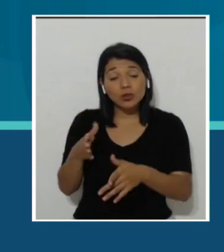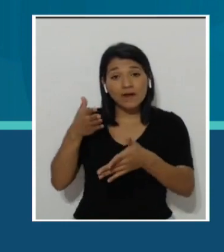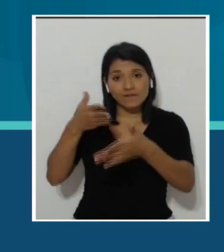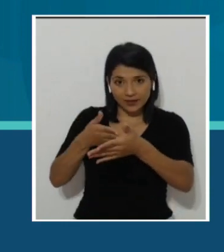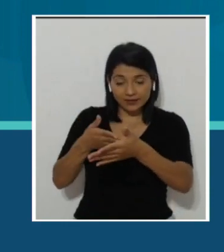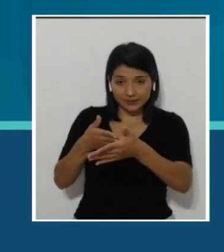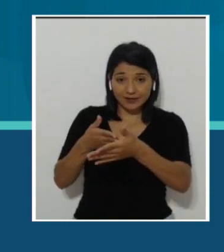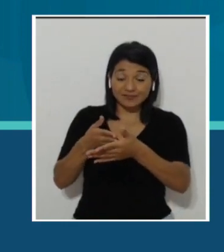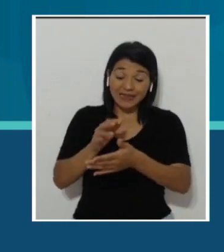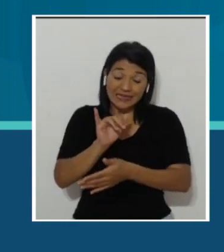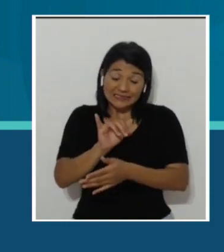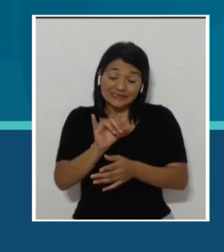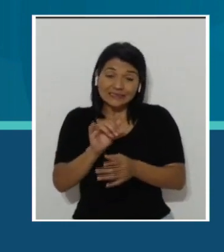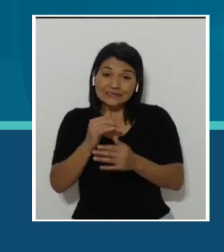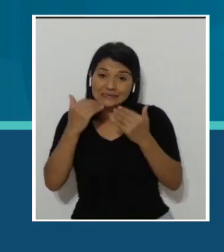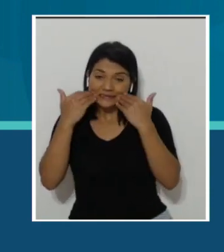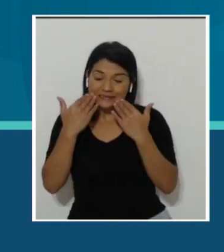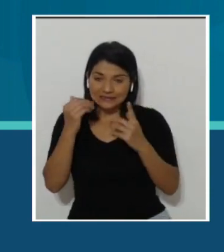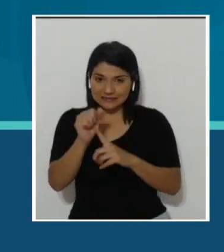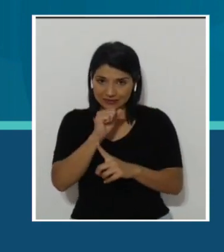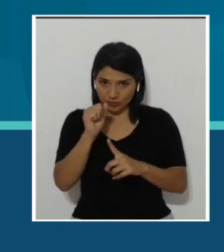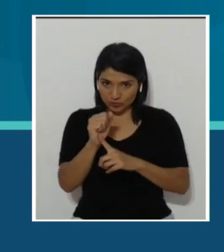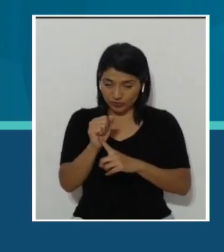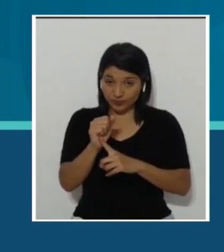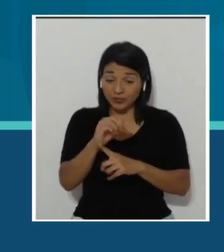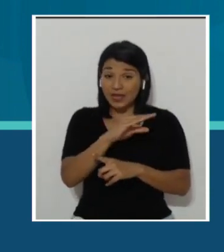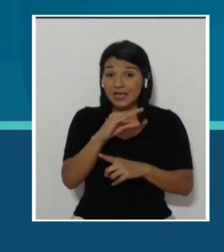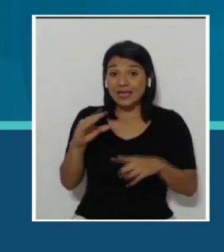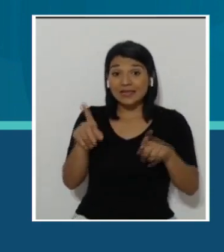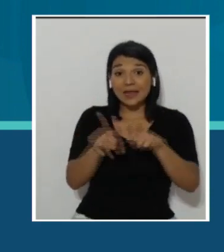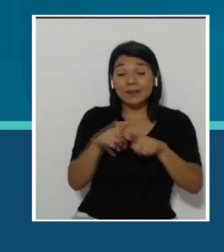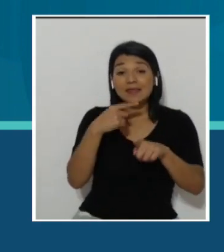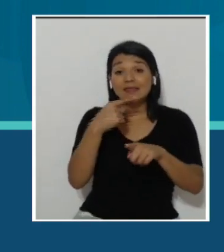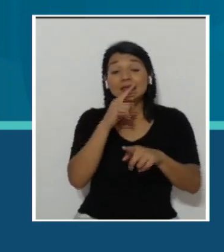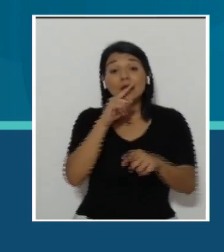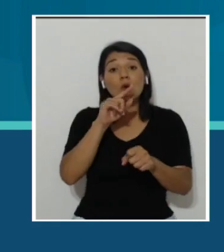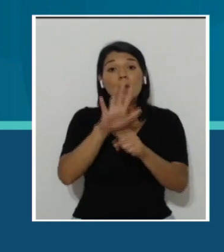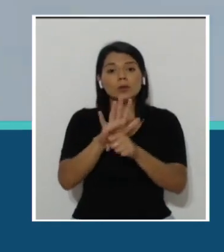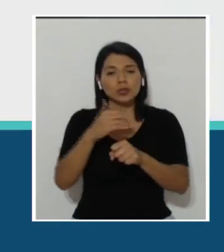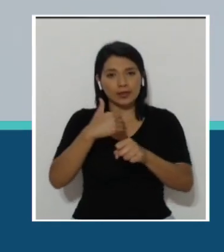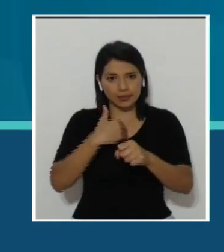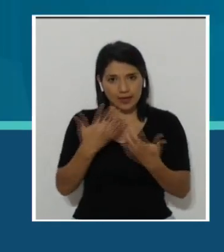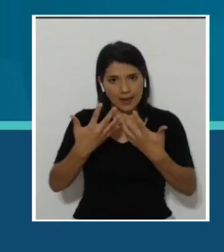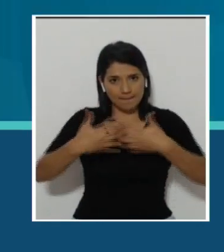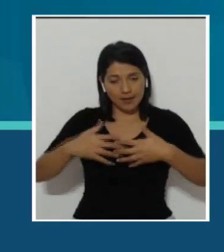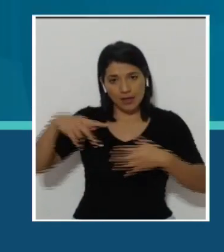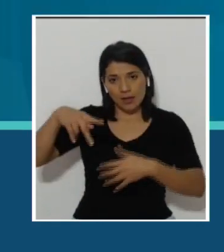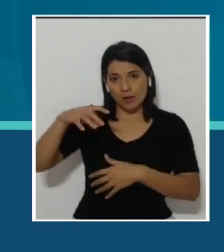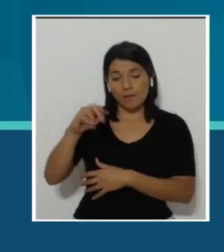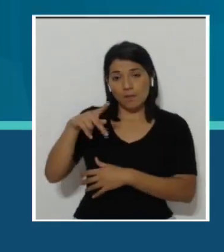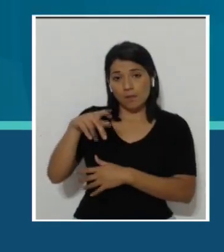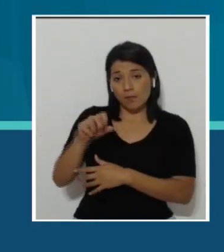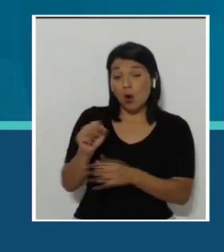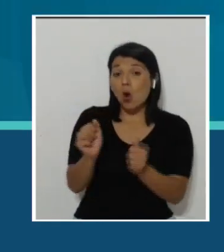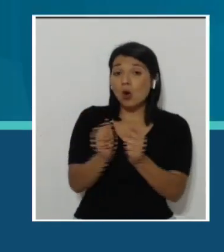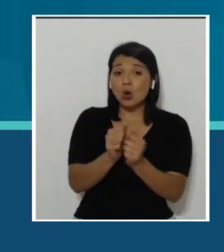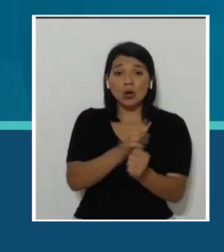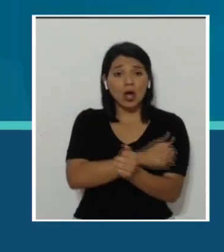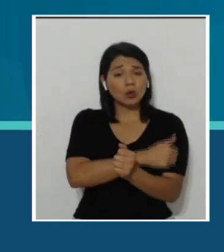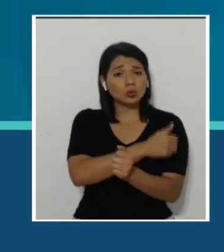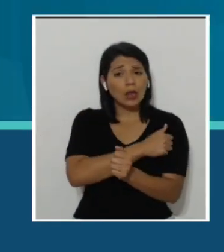desafortunado acontecimiento. Por último, el texto señala el compromiso que tiene la cadena con las autoridades para esclarecer los hechos